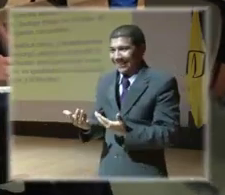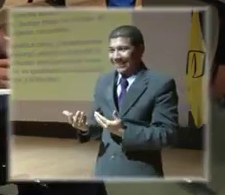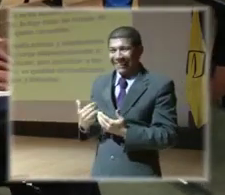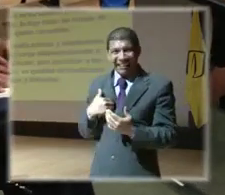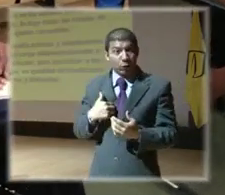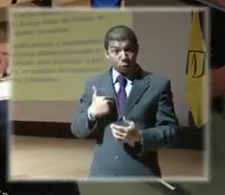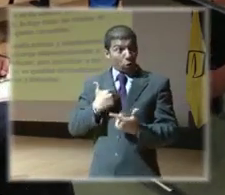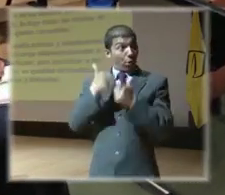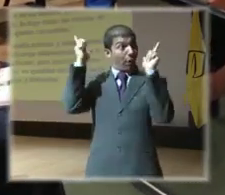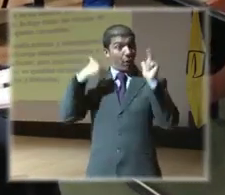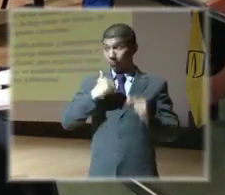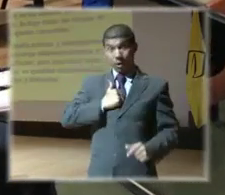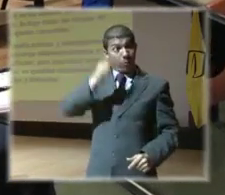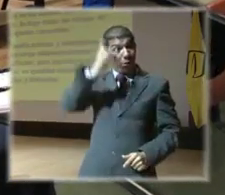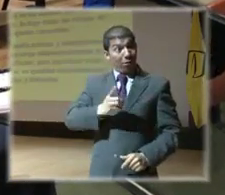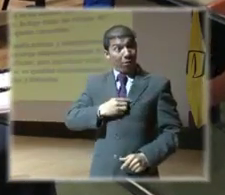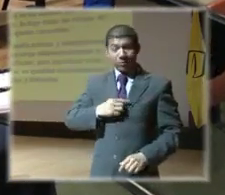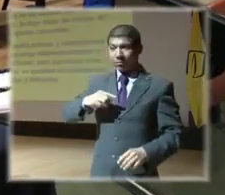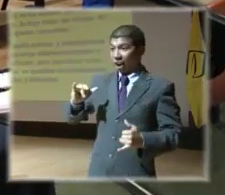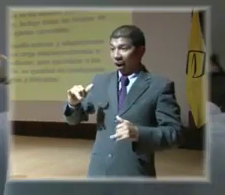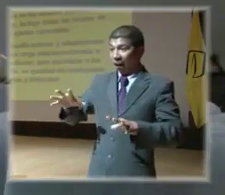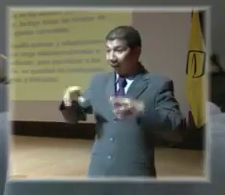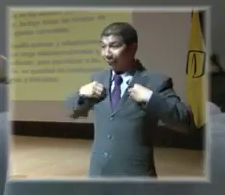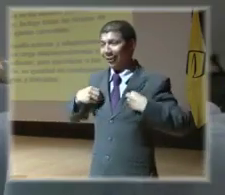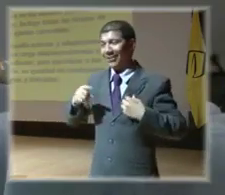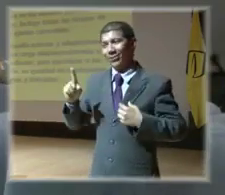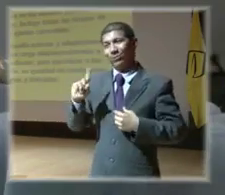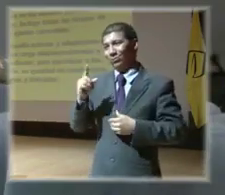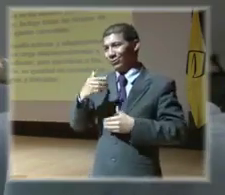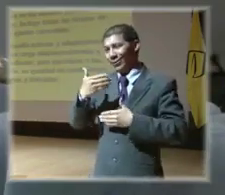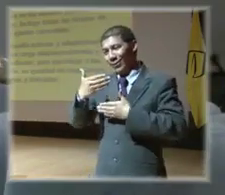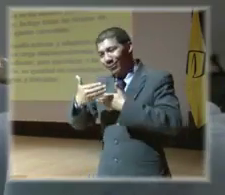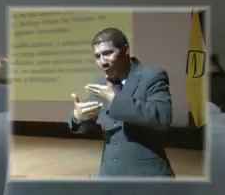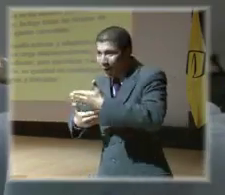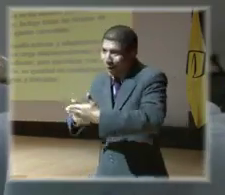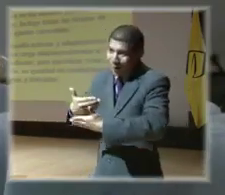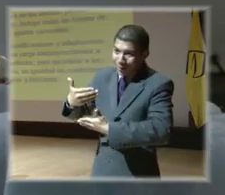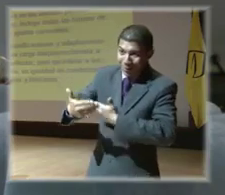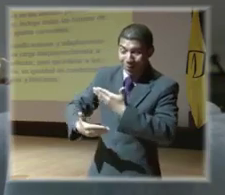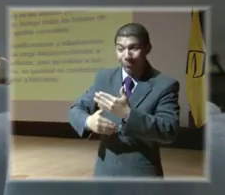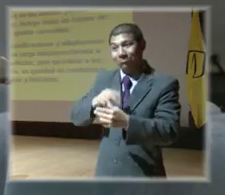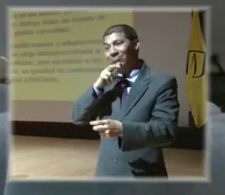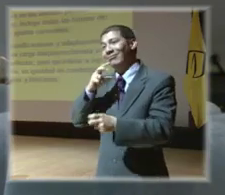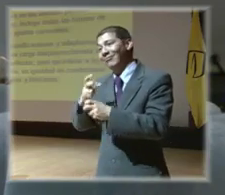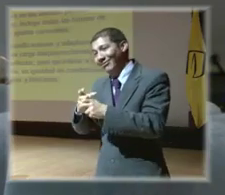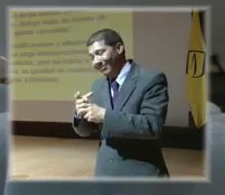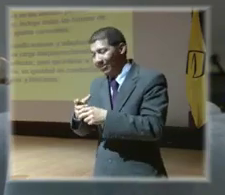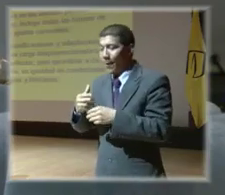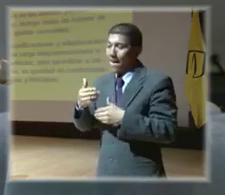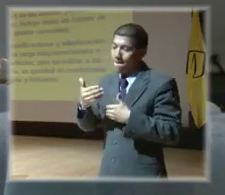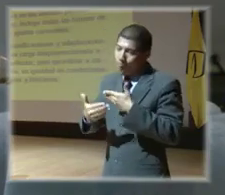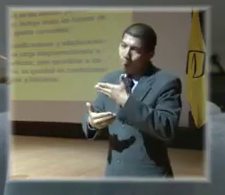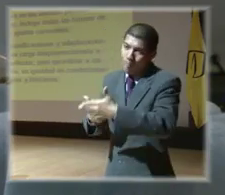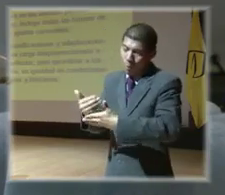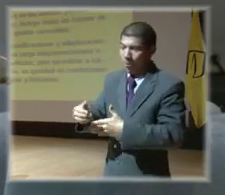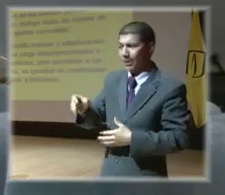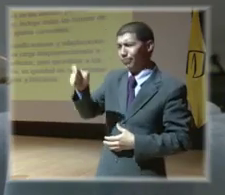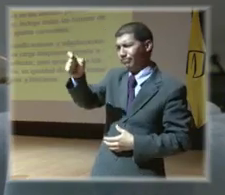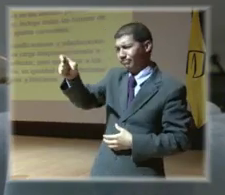que no es el que hay que dar. Por eso esto tiene que ser un sistema gradual, donde no